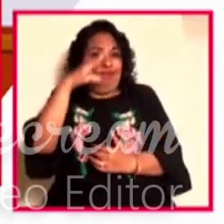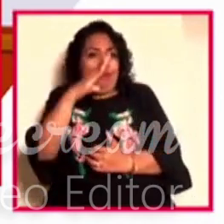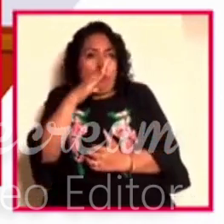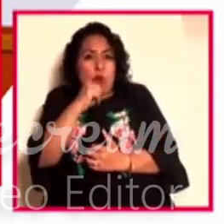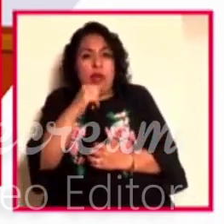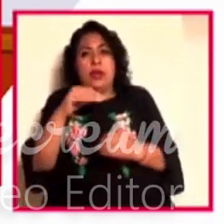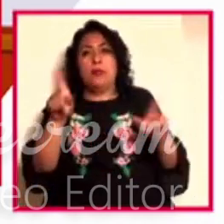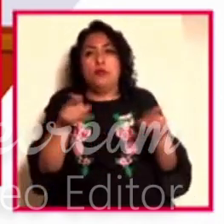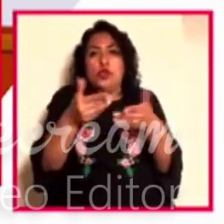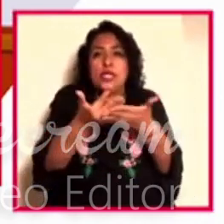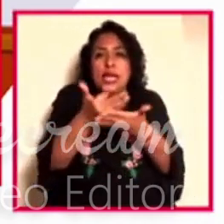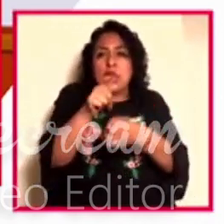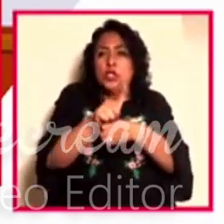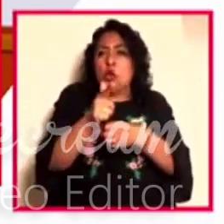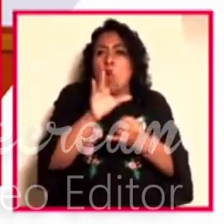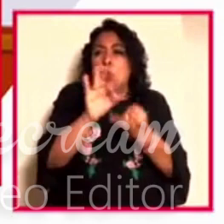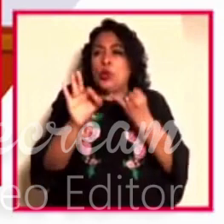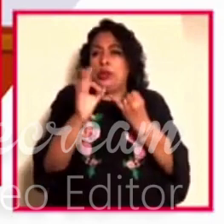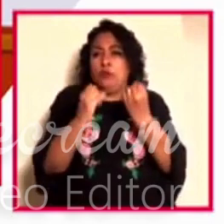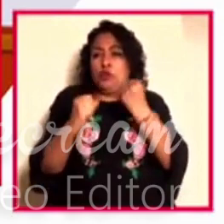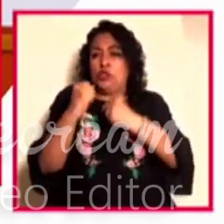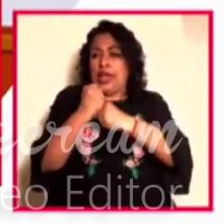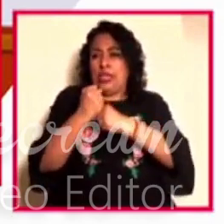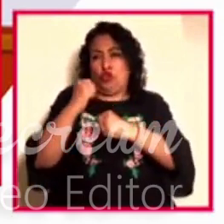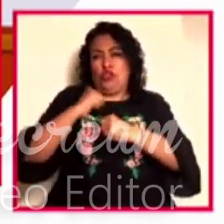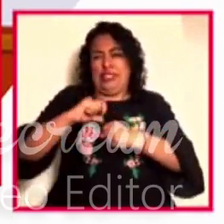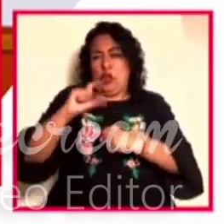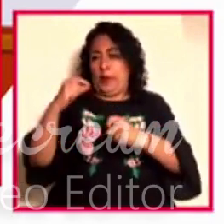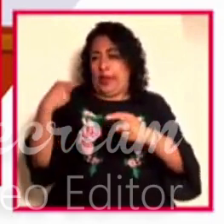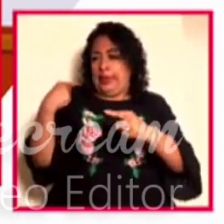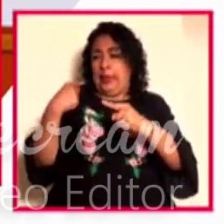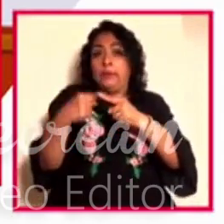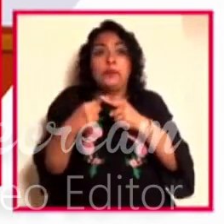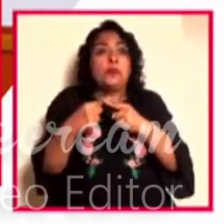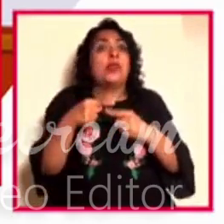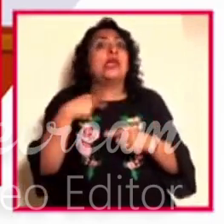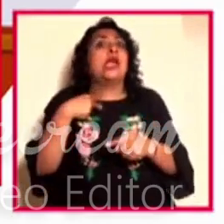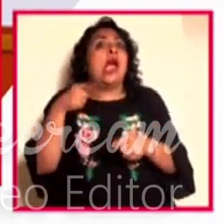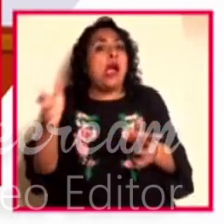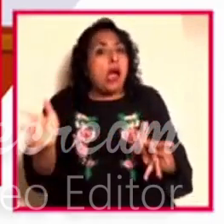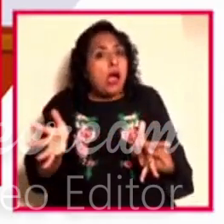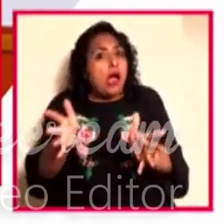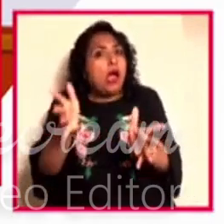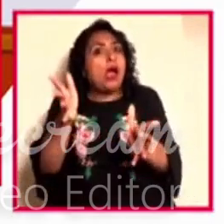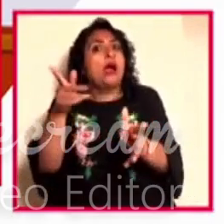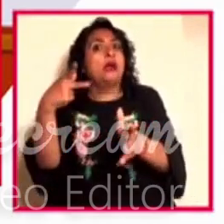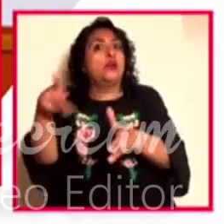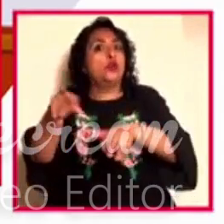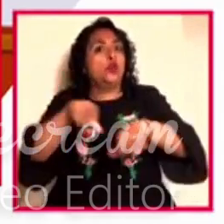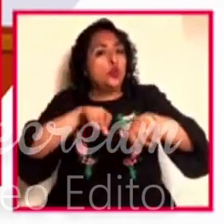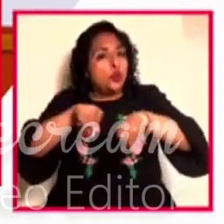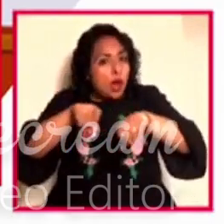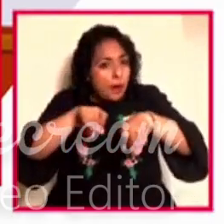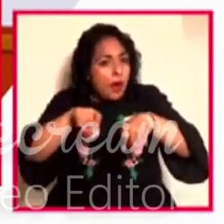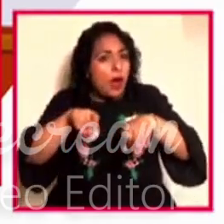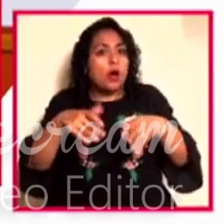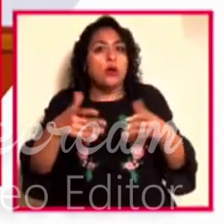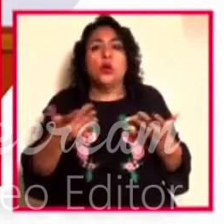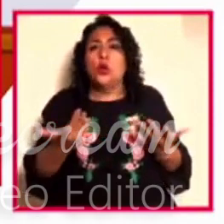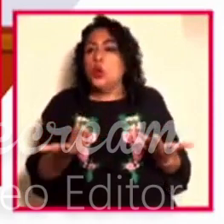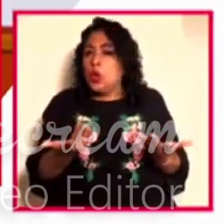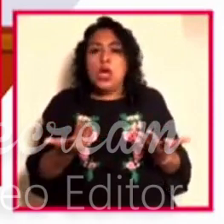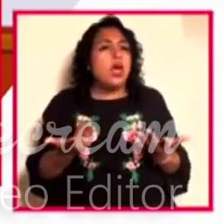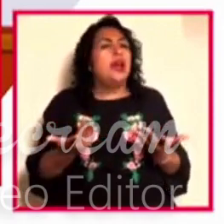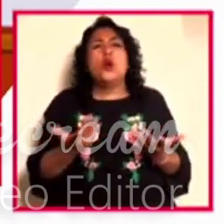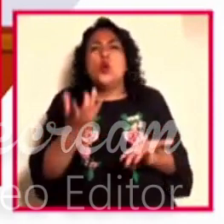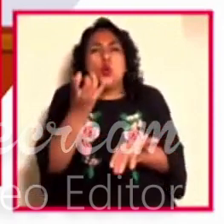de las últimas décadas del siglo XX. Estuvo impulsada por su trabajo, y no solo me refiero